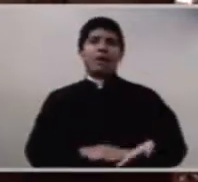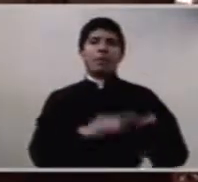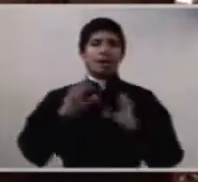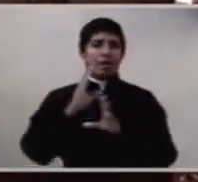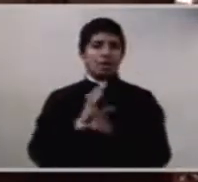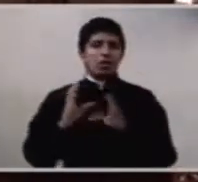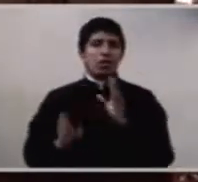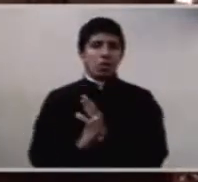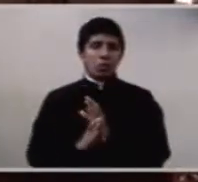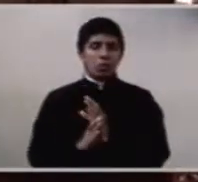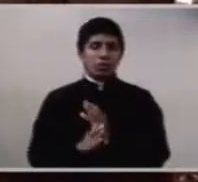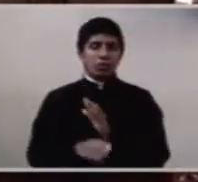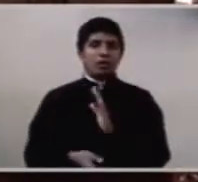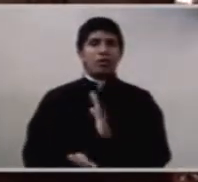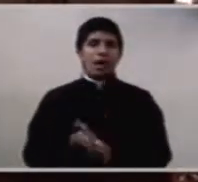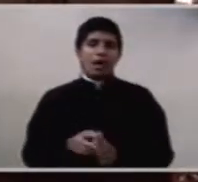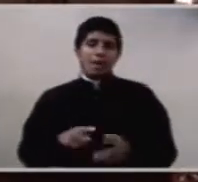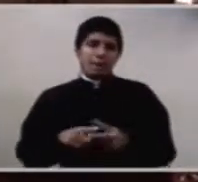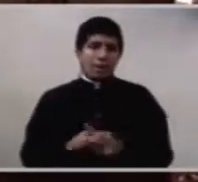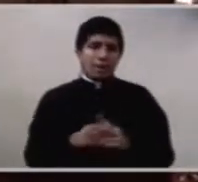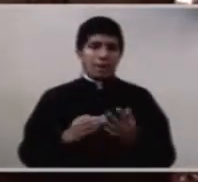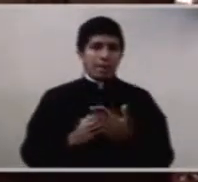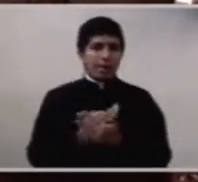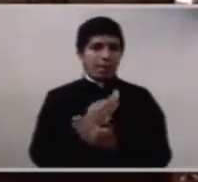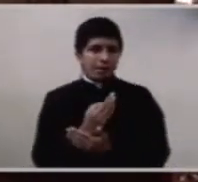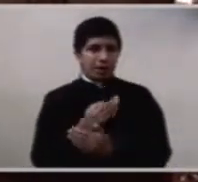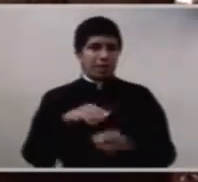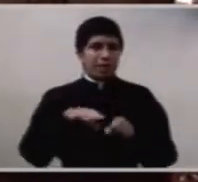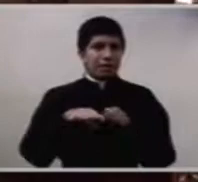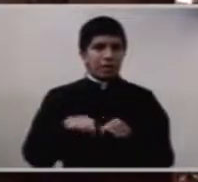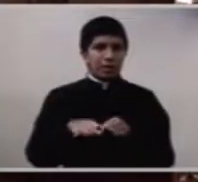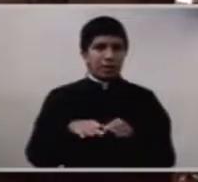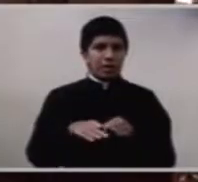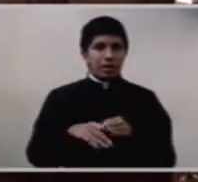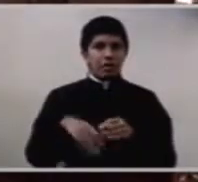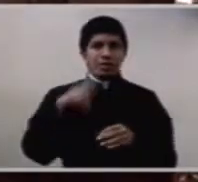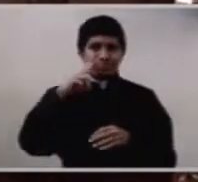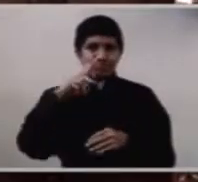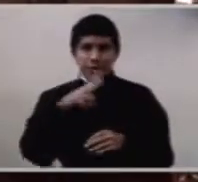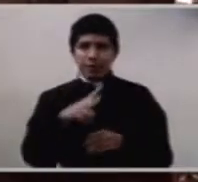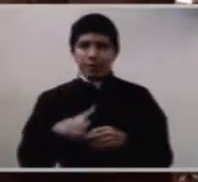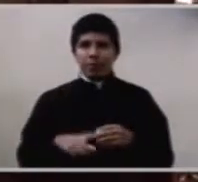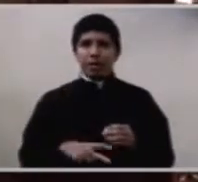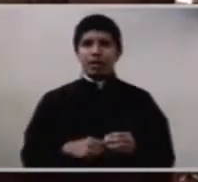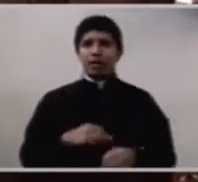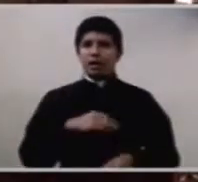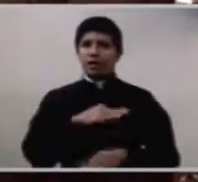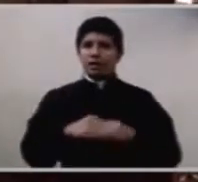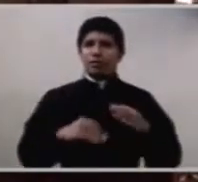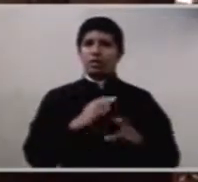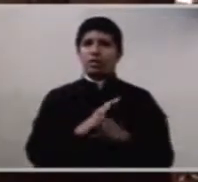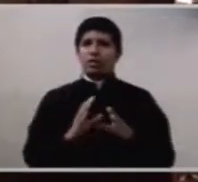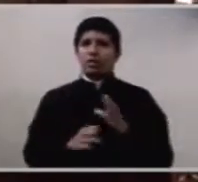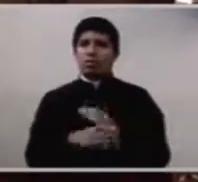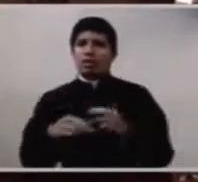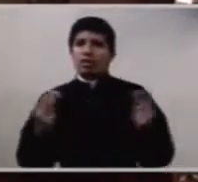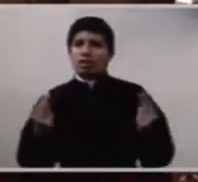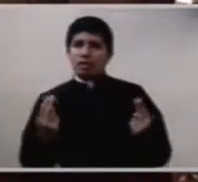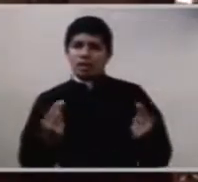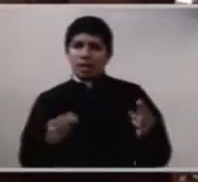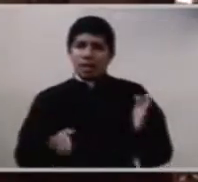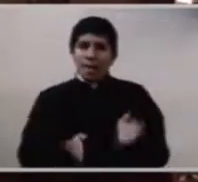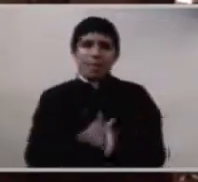mañana. Él estaba al pendiente de todas aquellas cosas que necesitaban